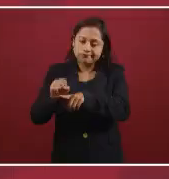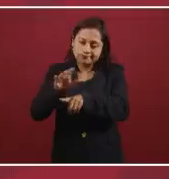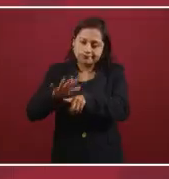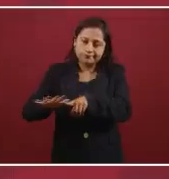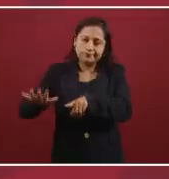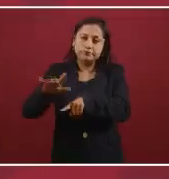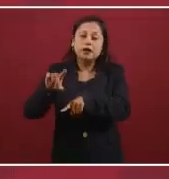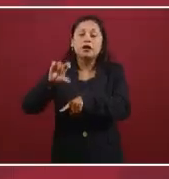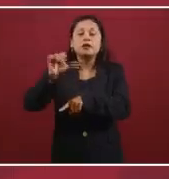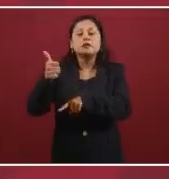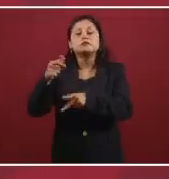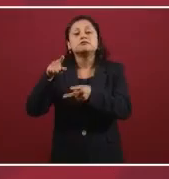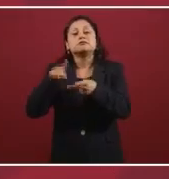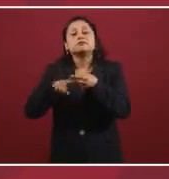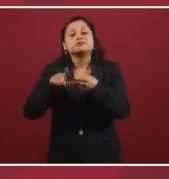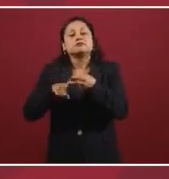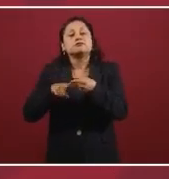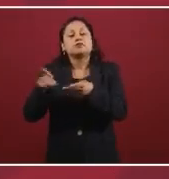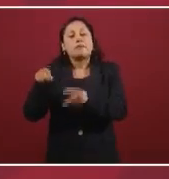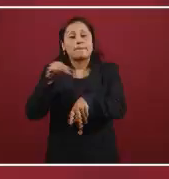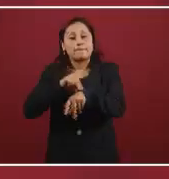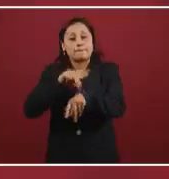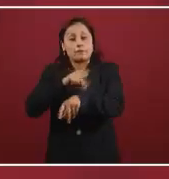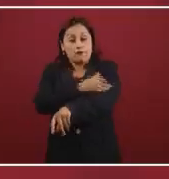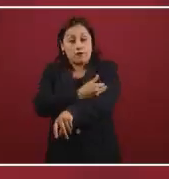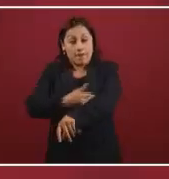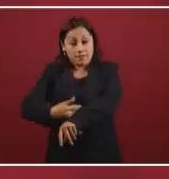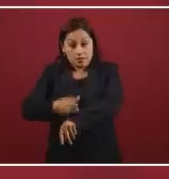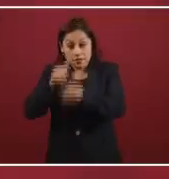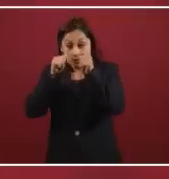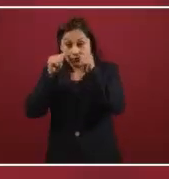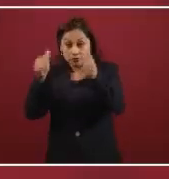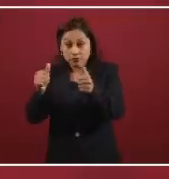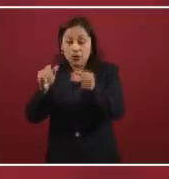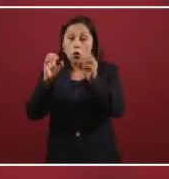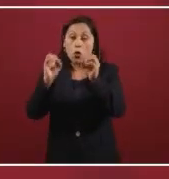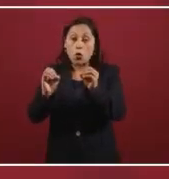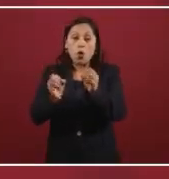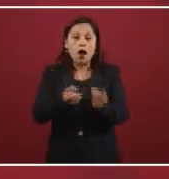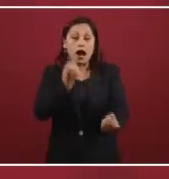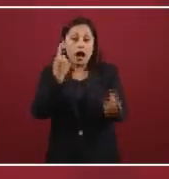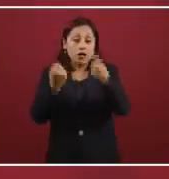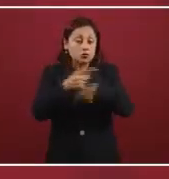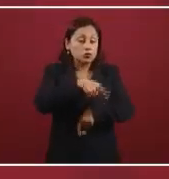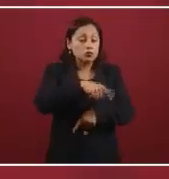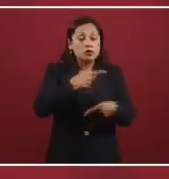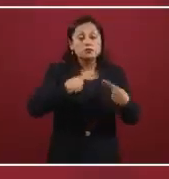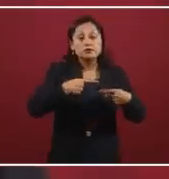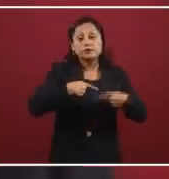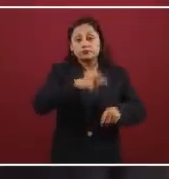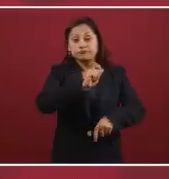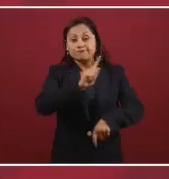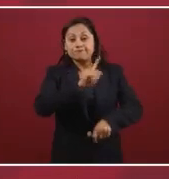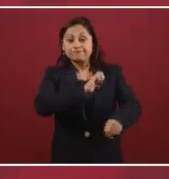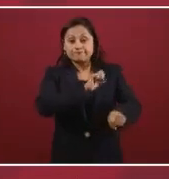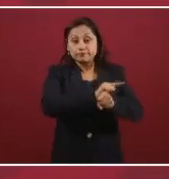especialistas que no quieren ir a